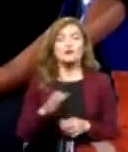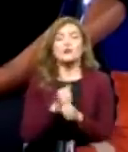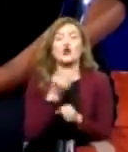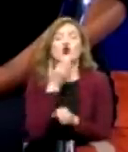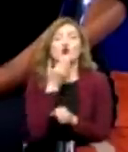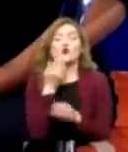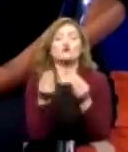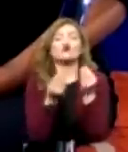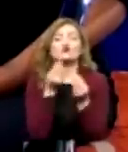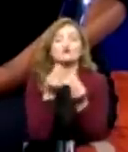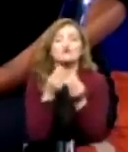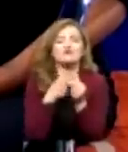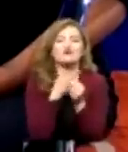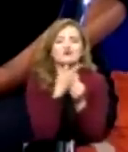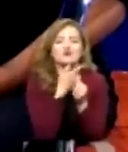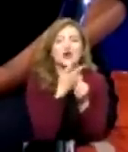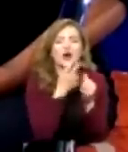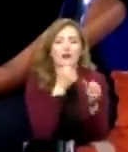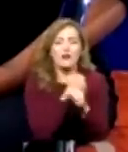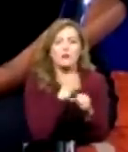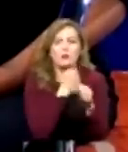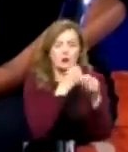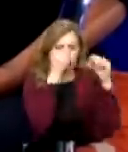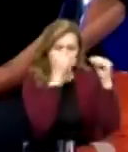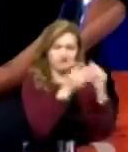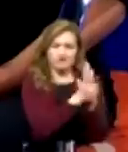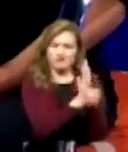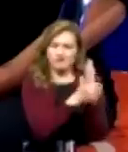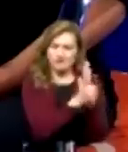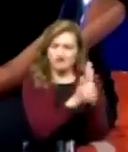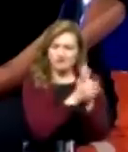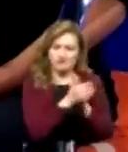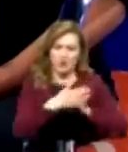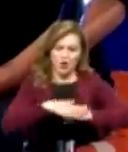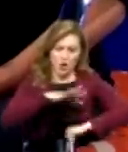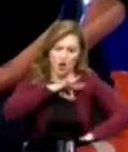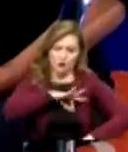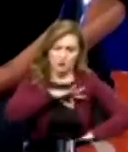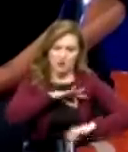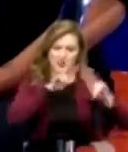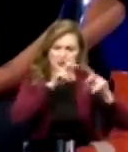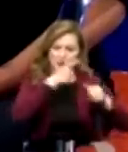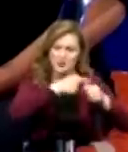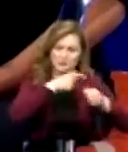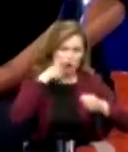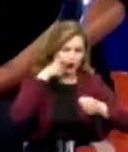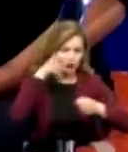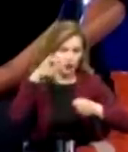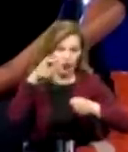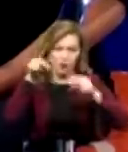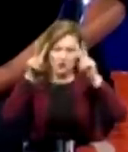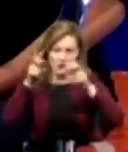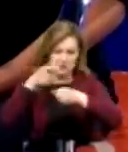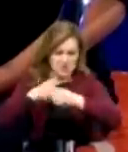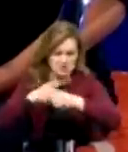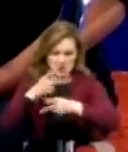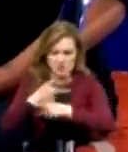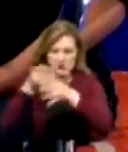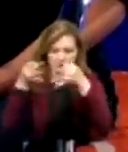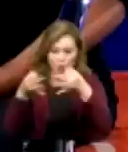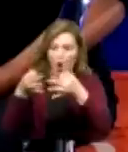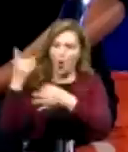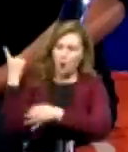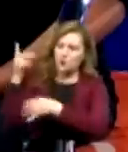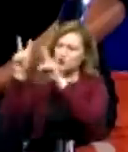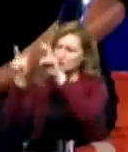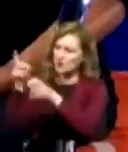la concientización y el trabajo de todos, porque no es un tema solo de fiscalía, no es un tema solo de judicatura, ni solo de la policía.